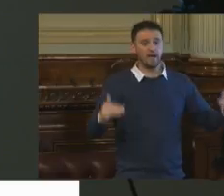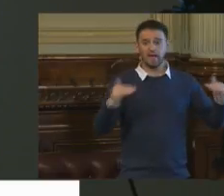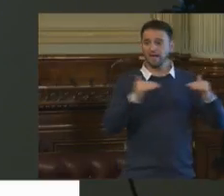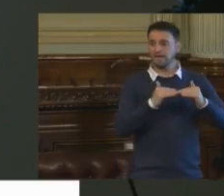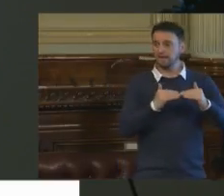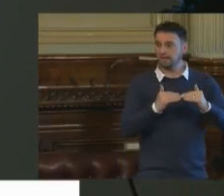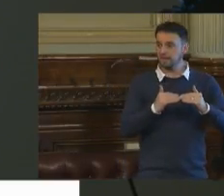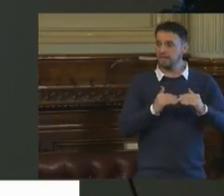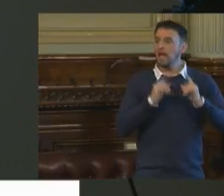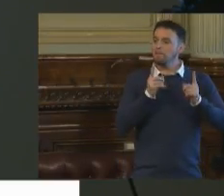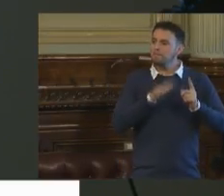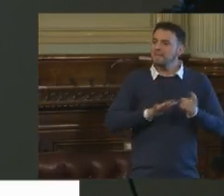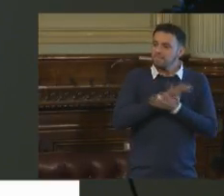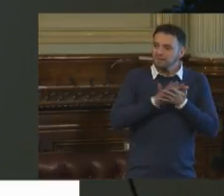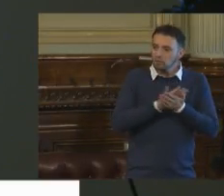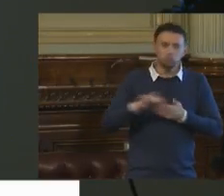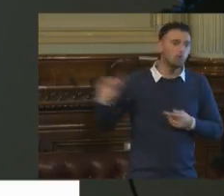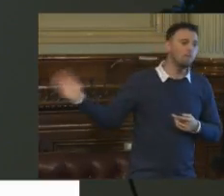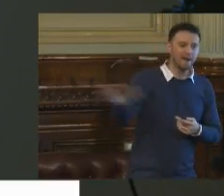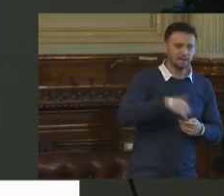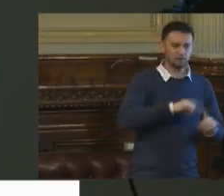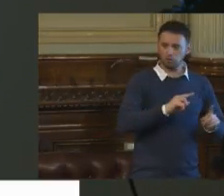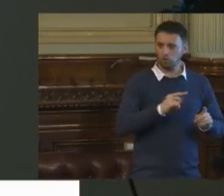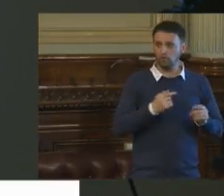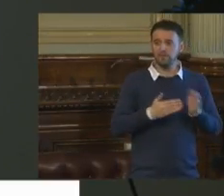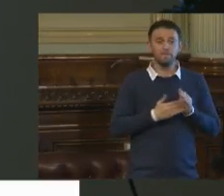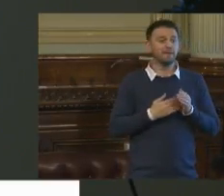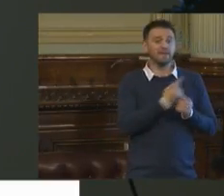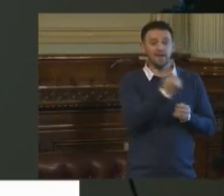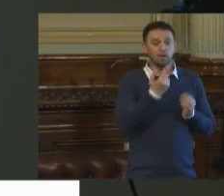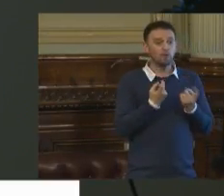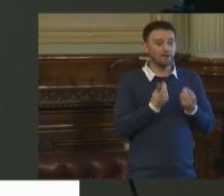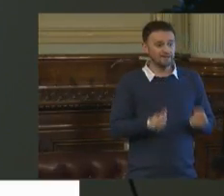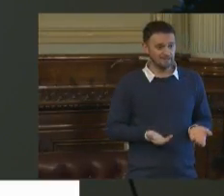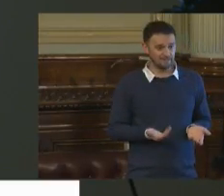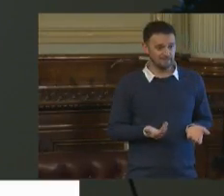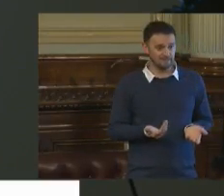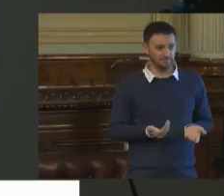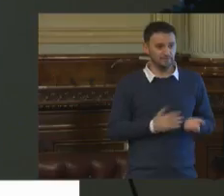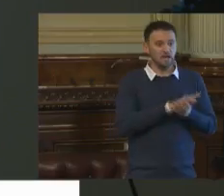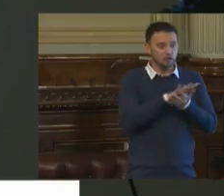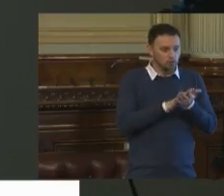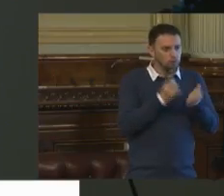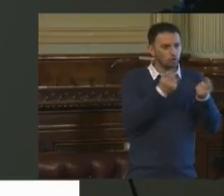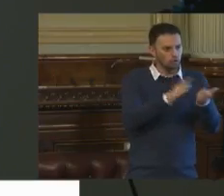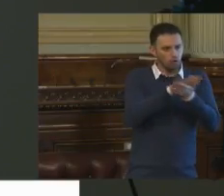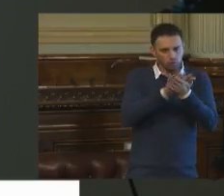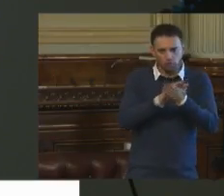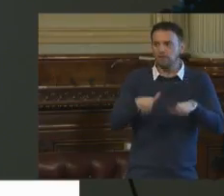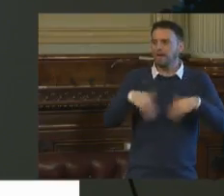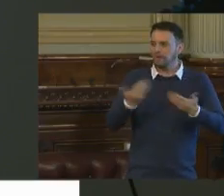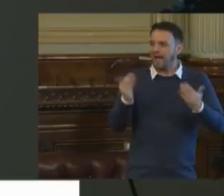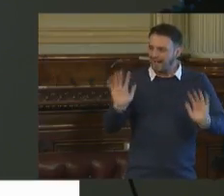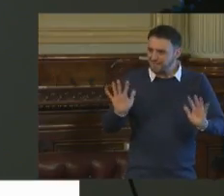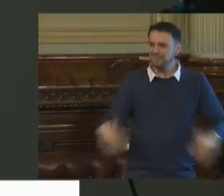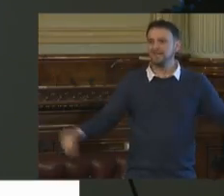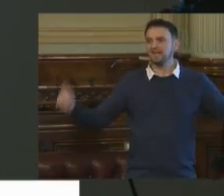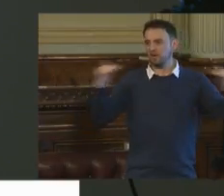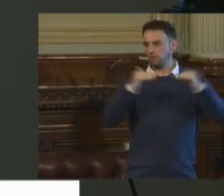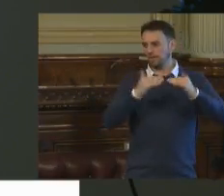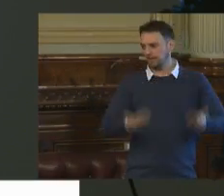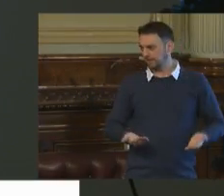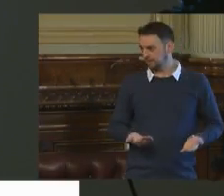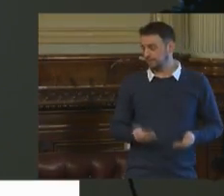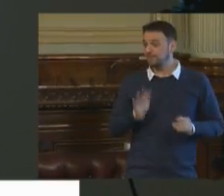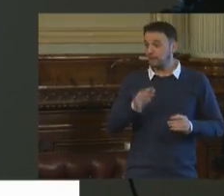no es brindar a todos la misma solución sino brindar a cada uno la solución que necesita para estar en igualdad de condiciones que los demás